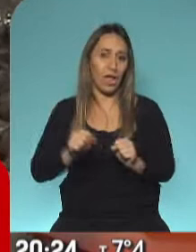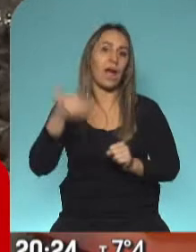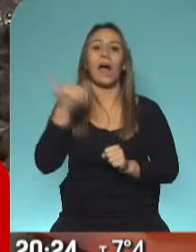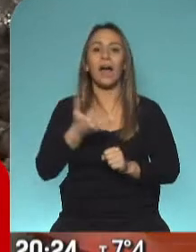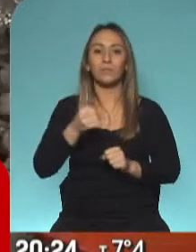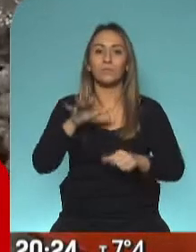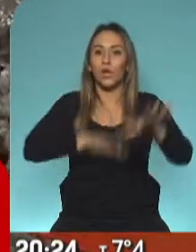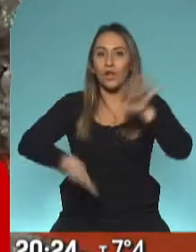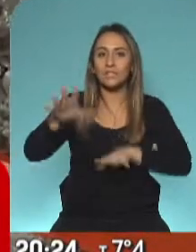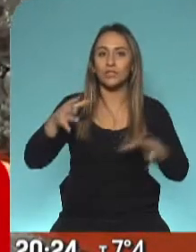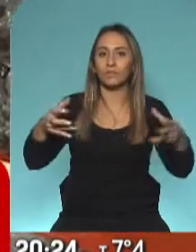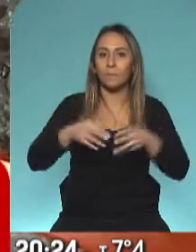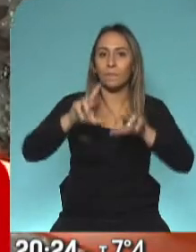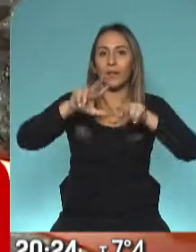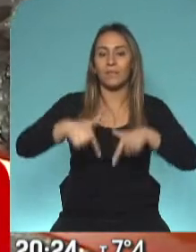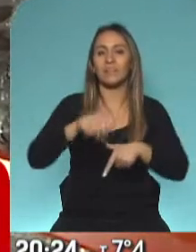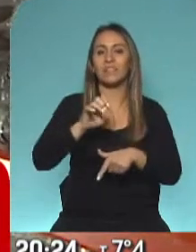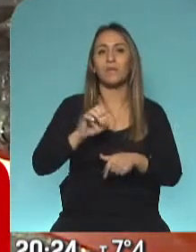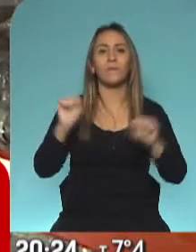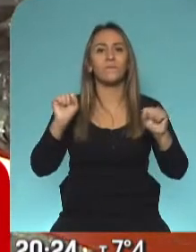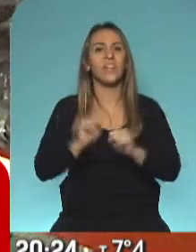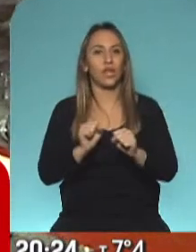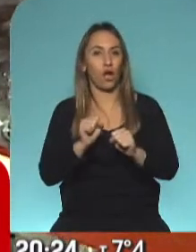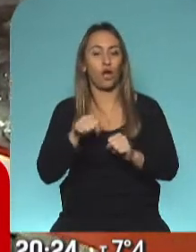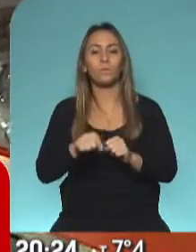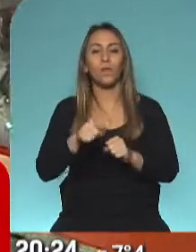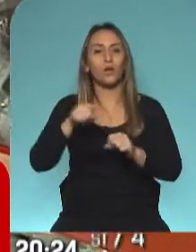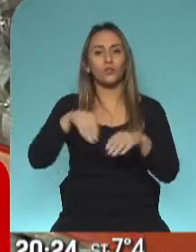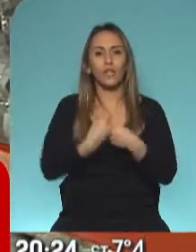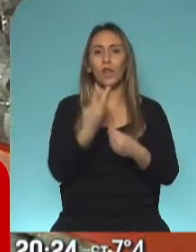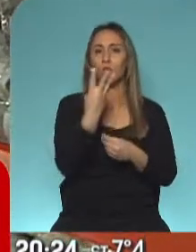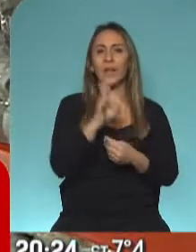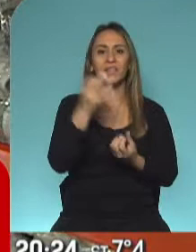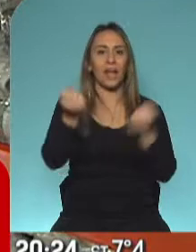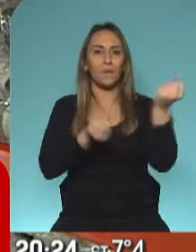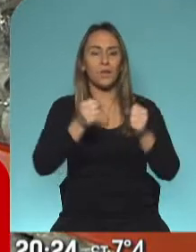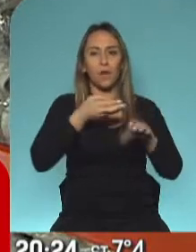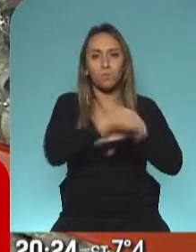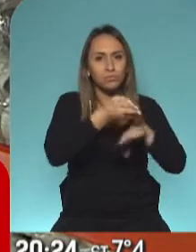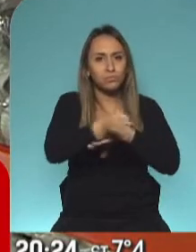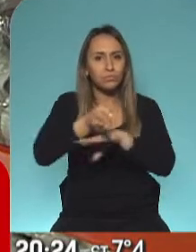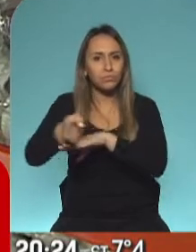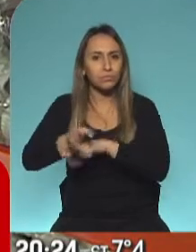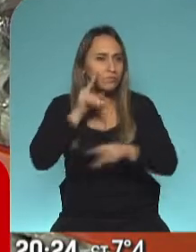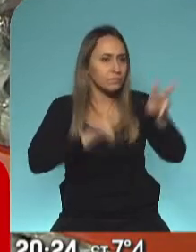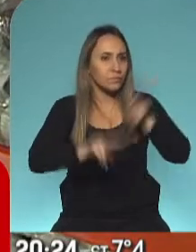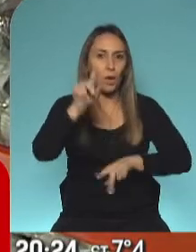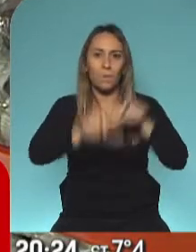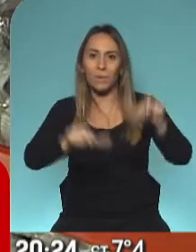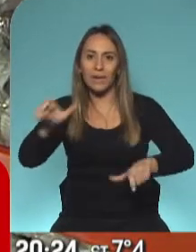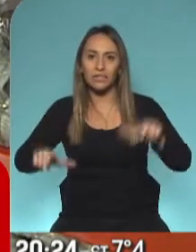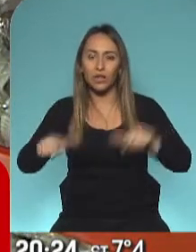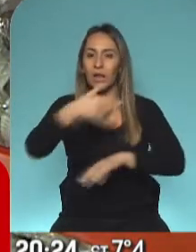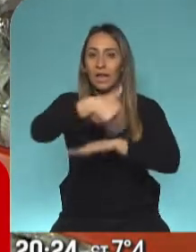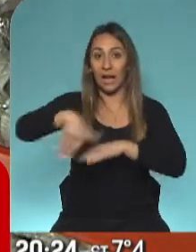frío donde se refuerzan los móviles hoy están saliendo más de 40 móviles que van de manera proactiva en busca de personas que se encuentran en